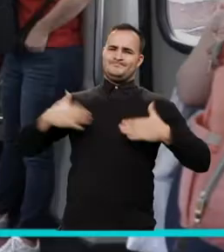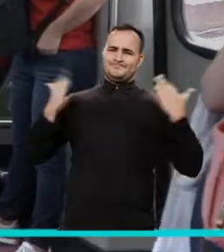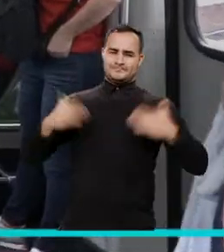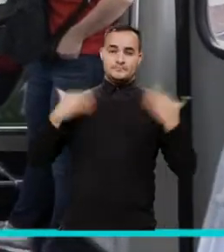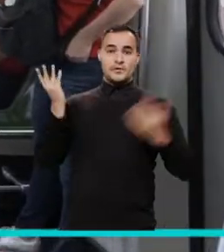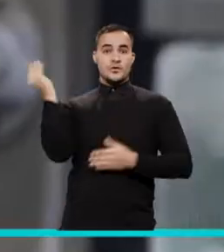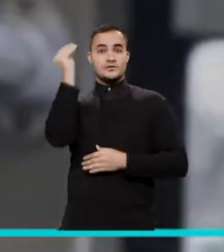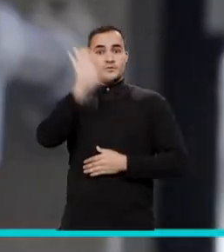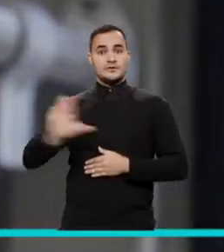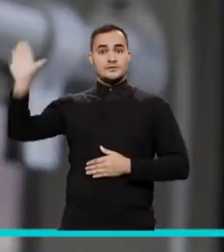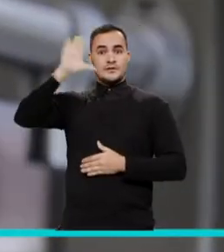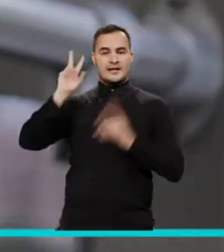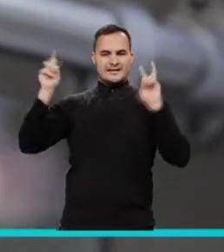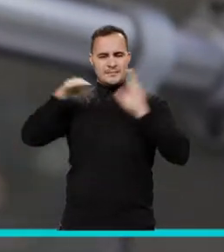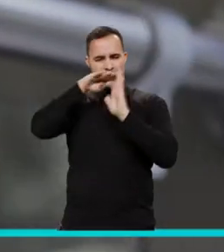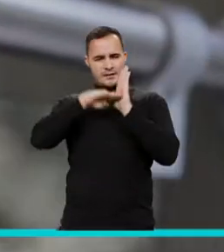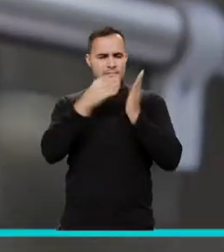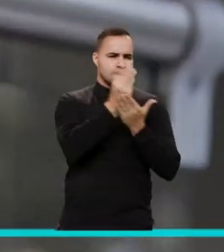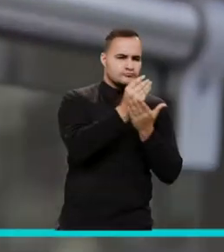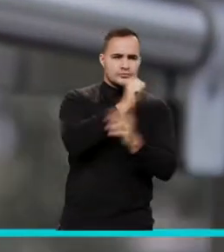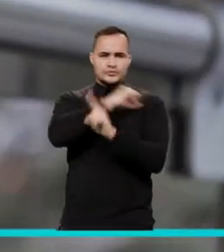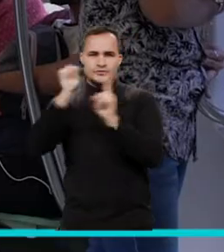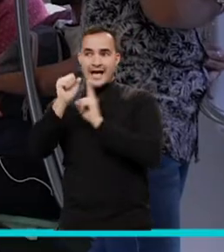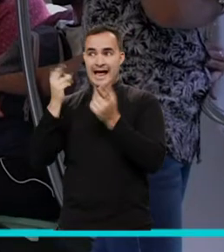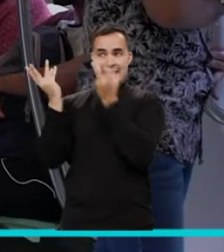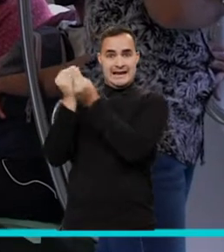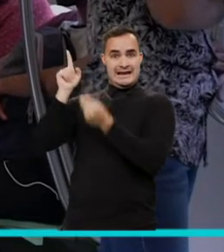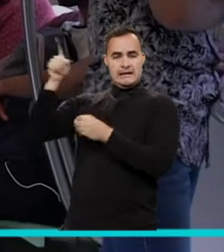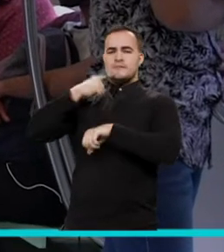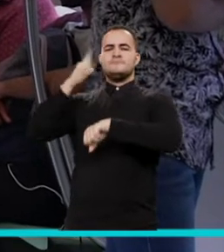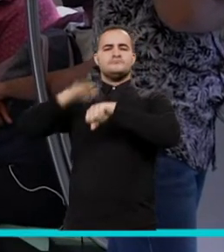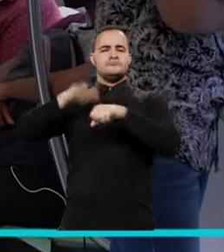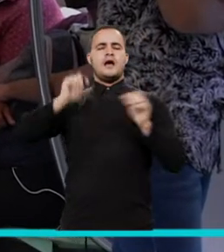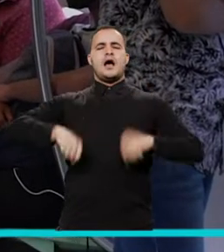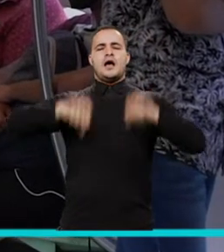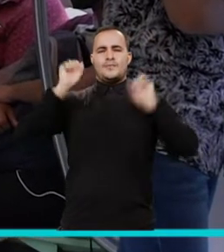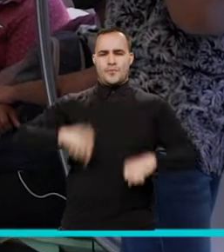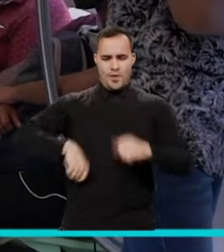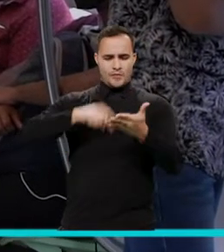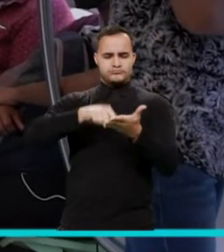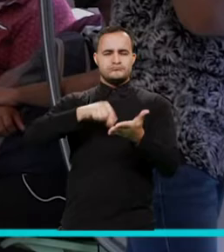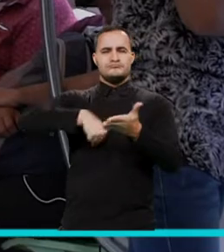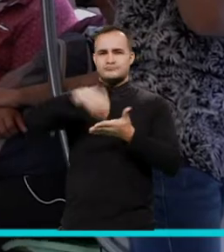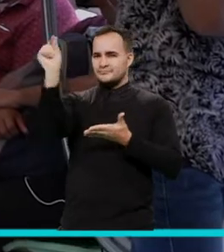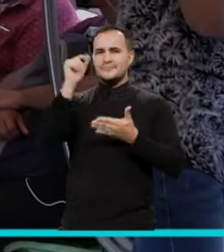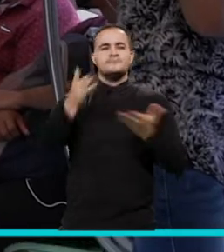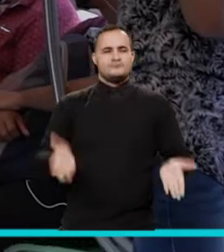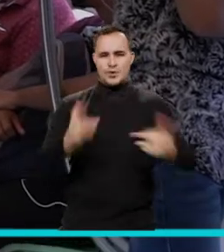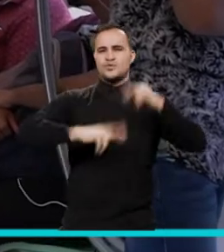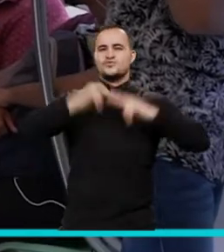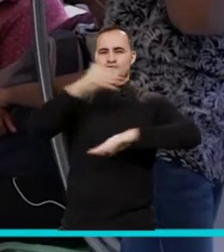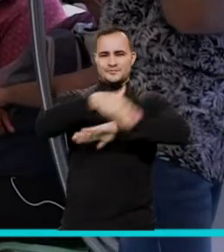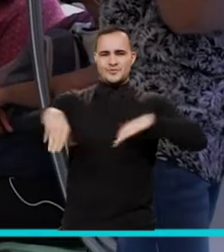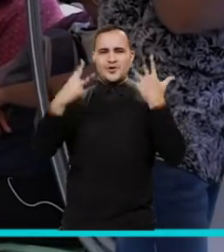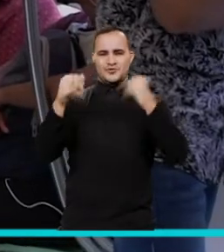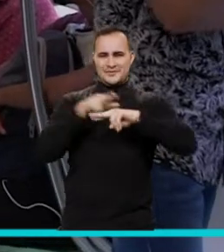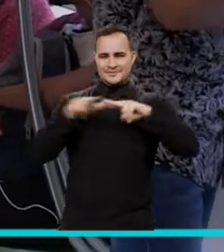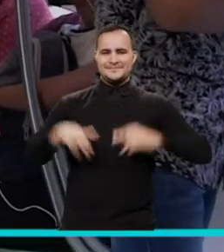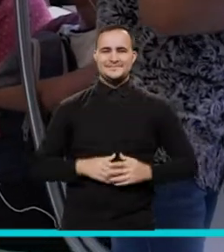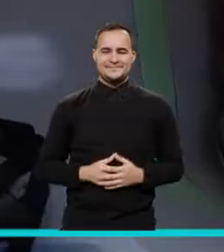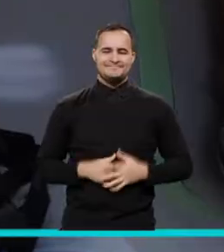Consejo Nacional para la Política Económica y Social acaba de aprobar el metro del 80.